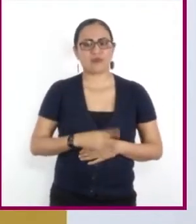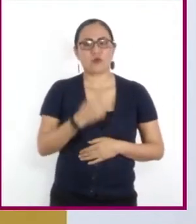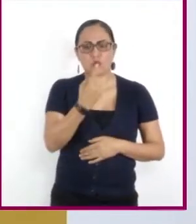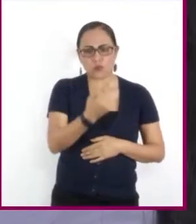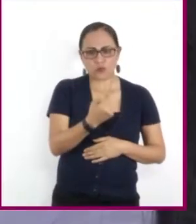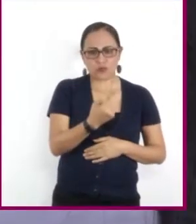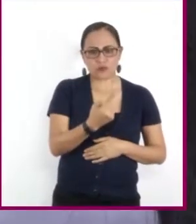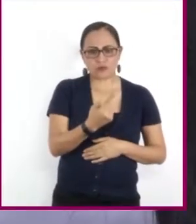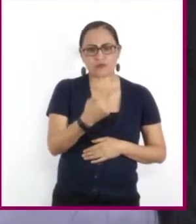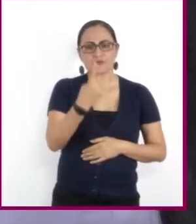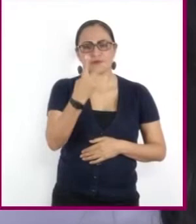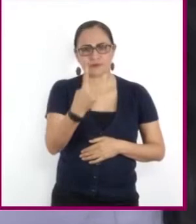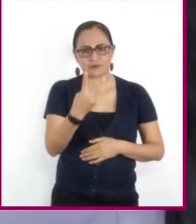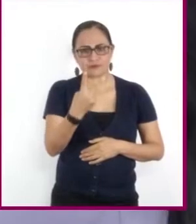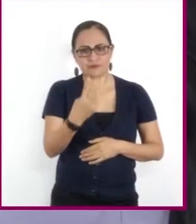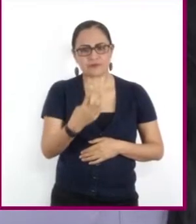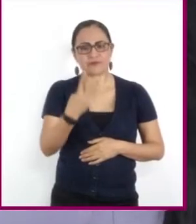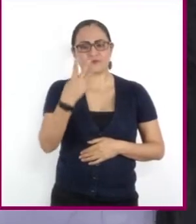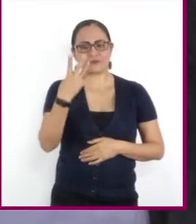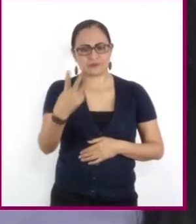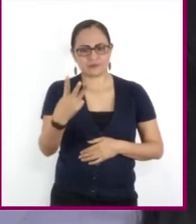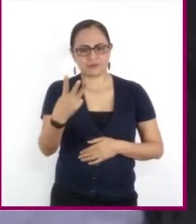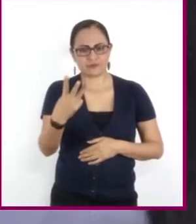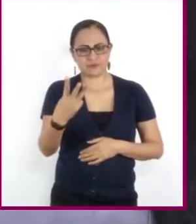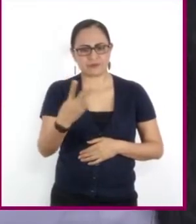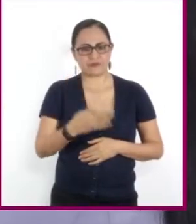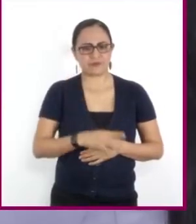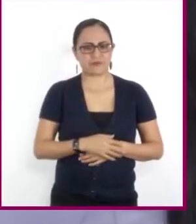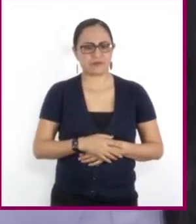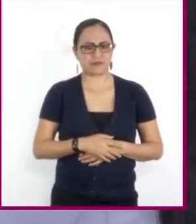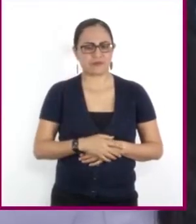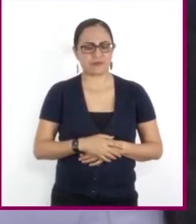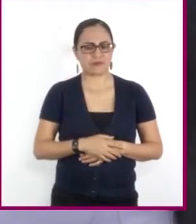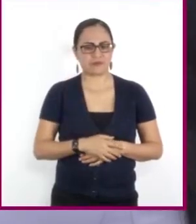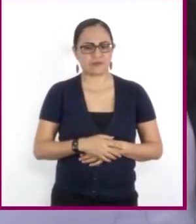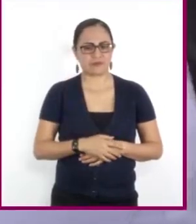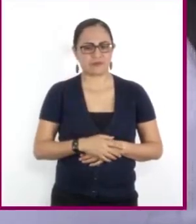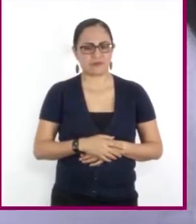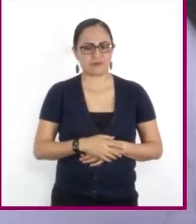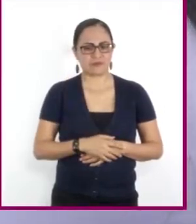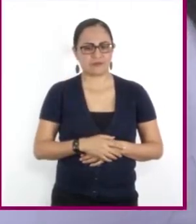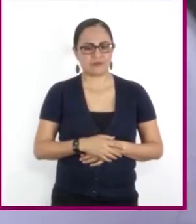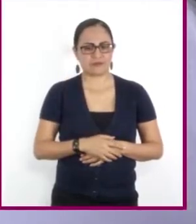1, 2, 3.